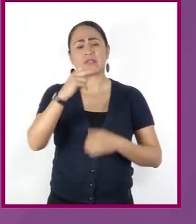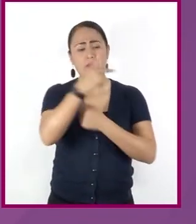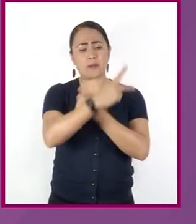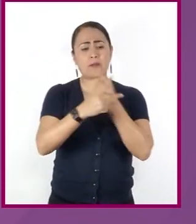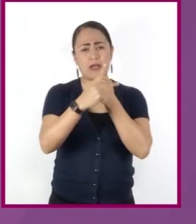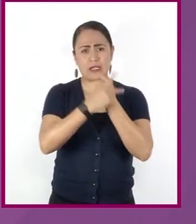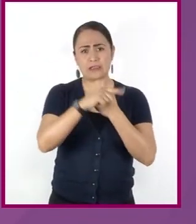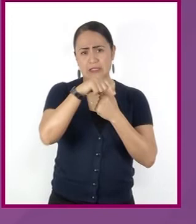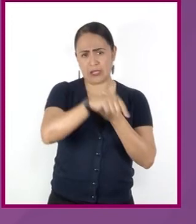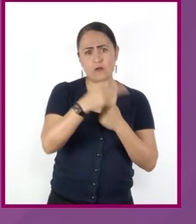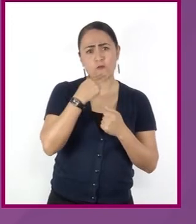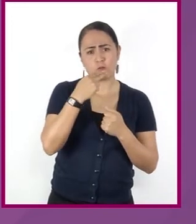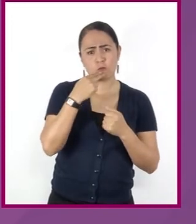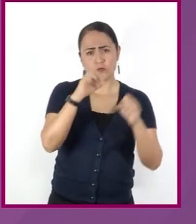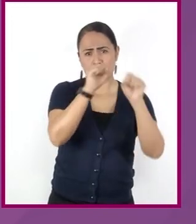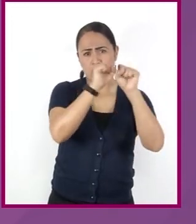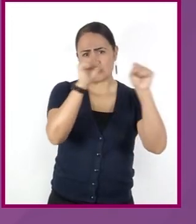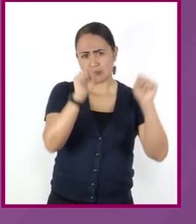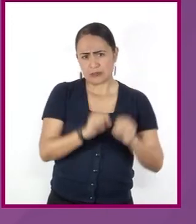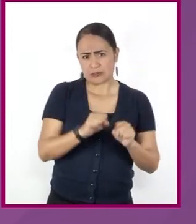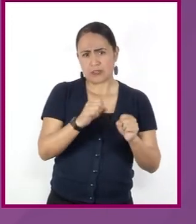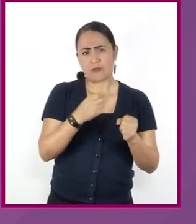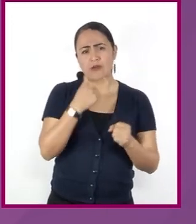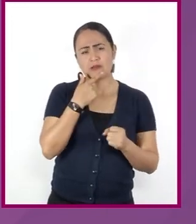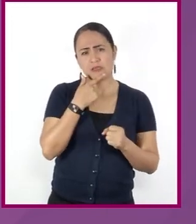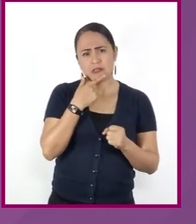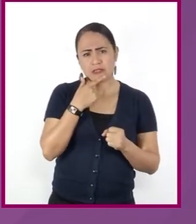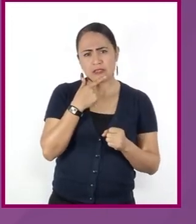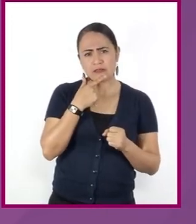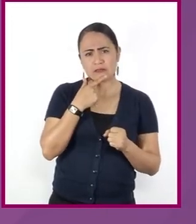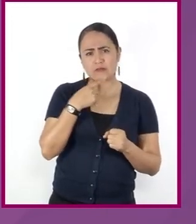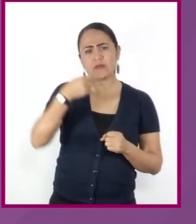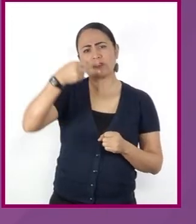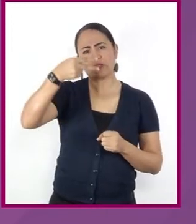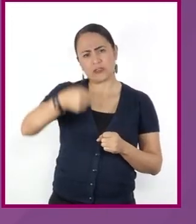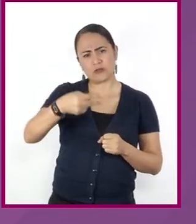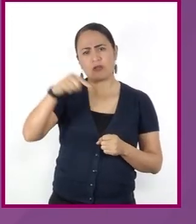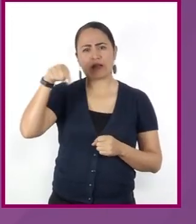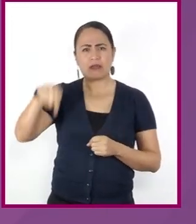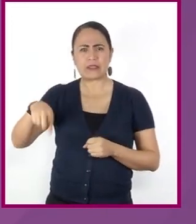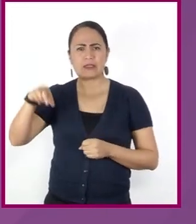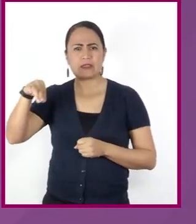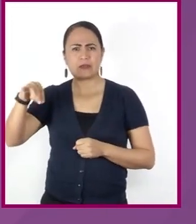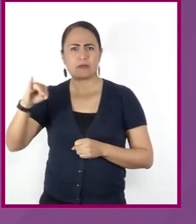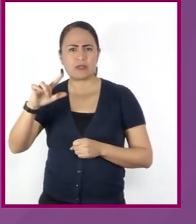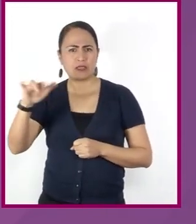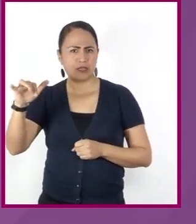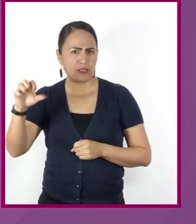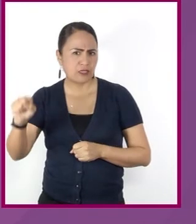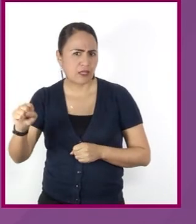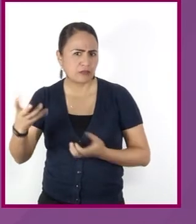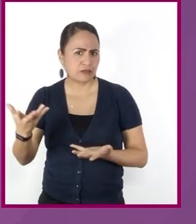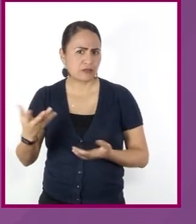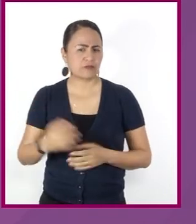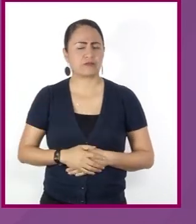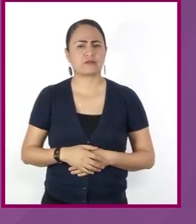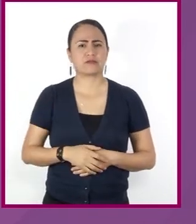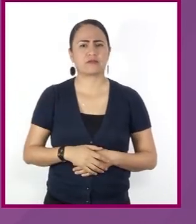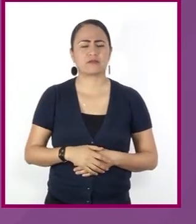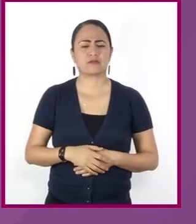sistema inglés, ¿cuál sería el equivalente de la distancia en millas? Inciso A,